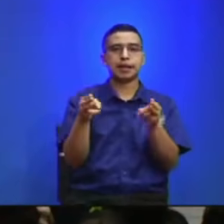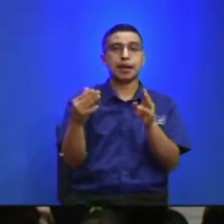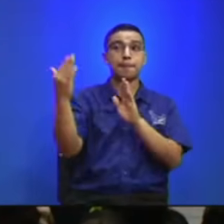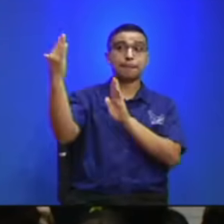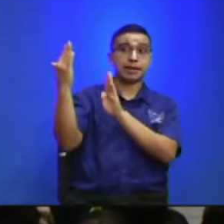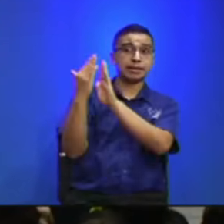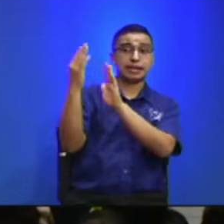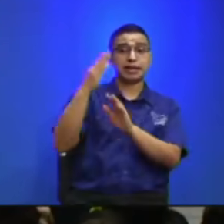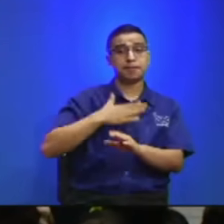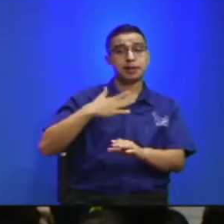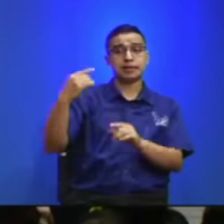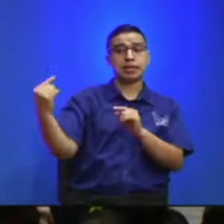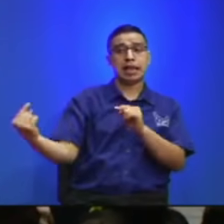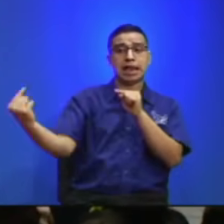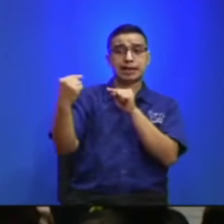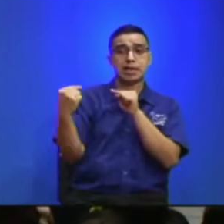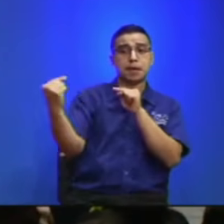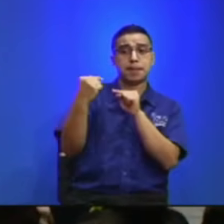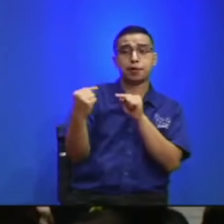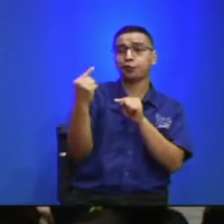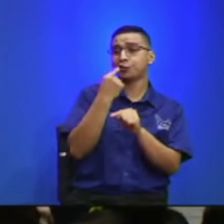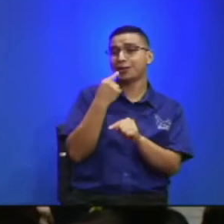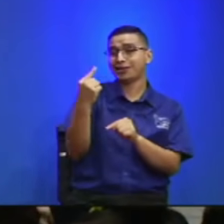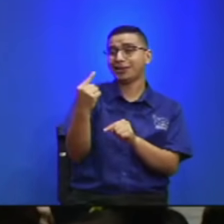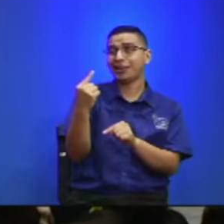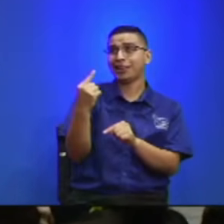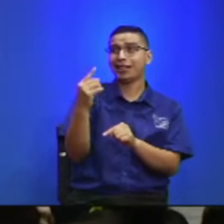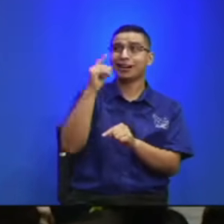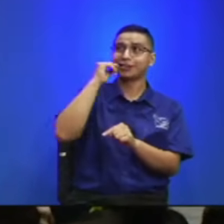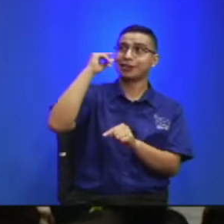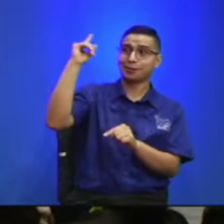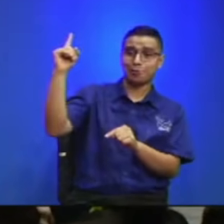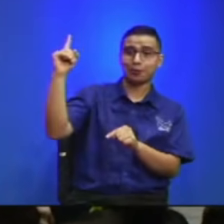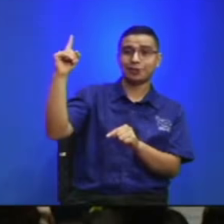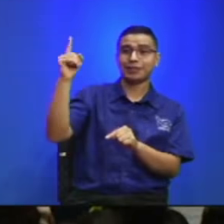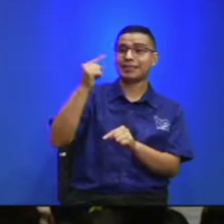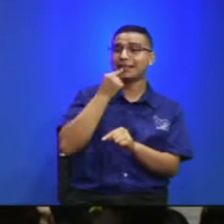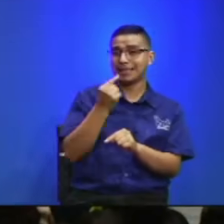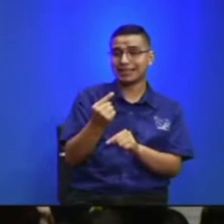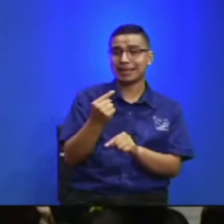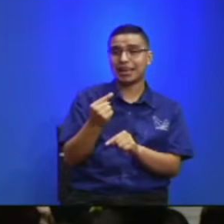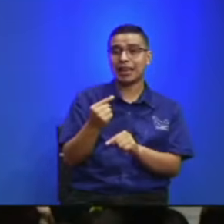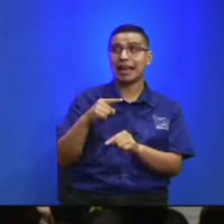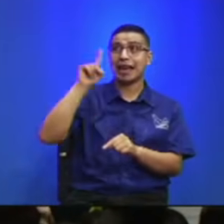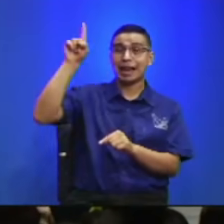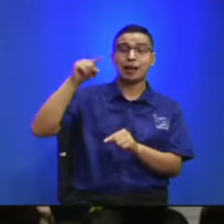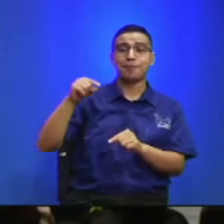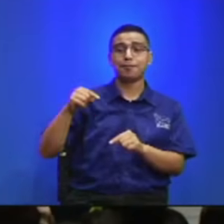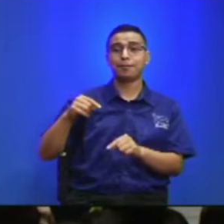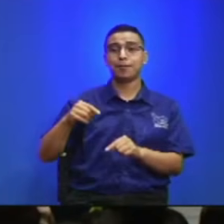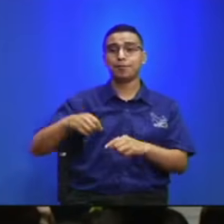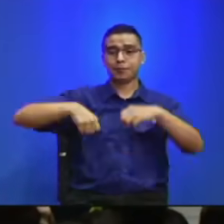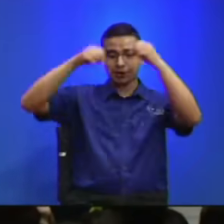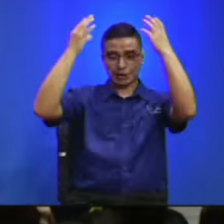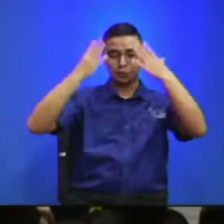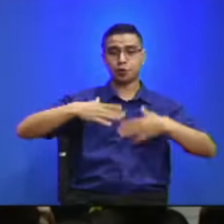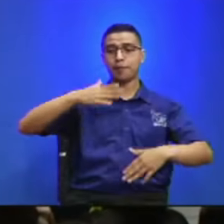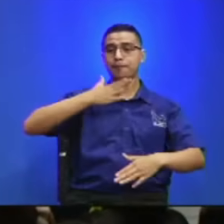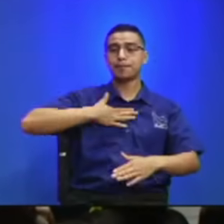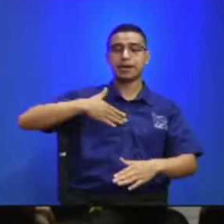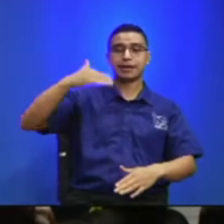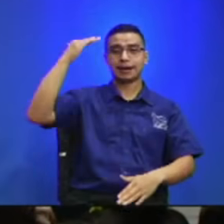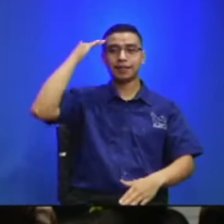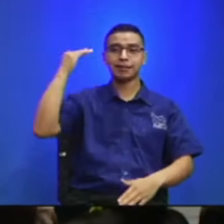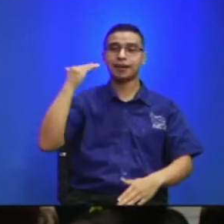de mis enemigos de mis adversarios un chiste que es del gas de mi copa está